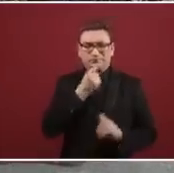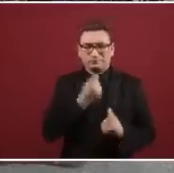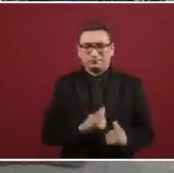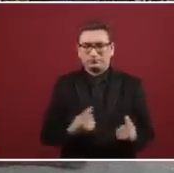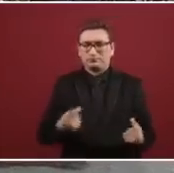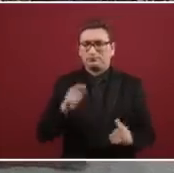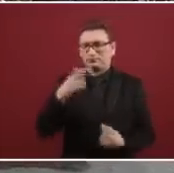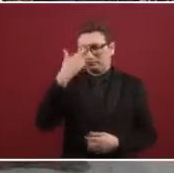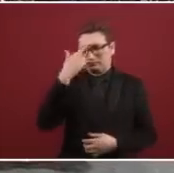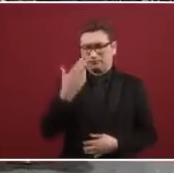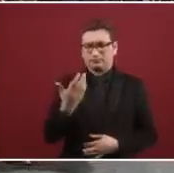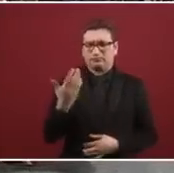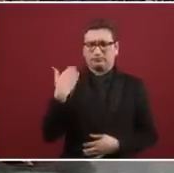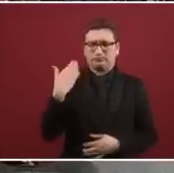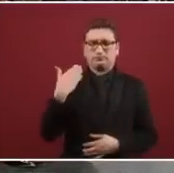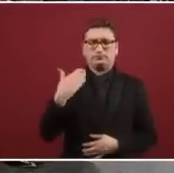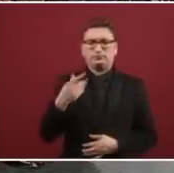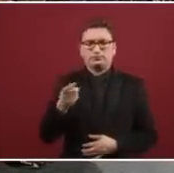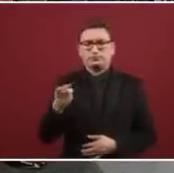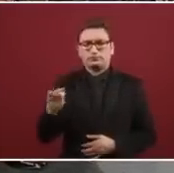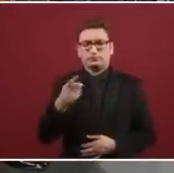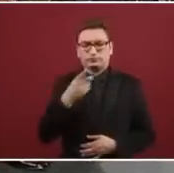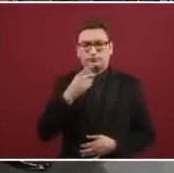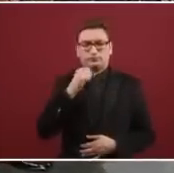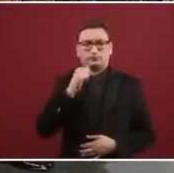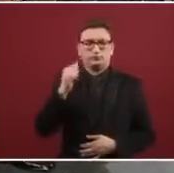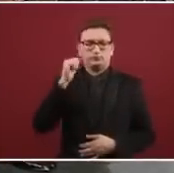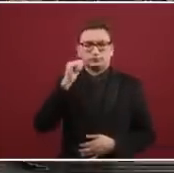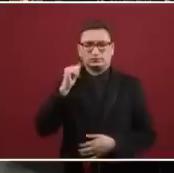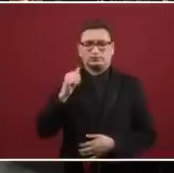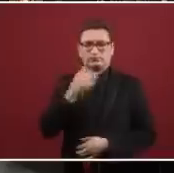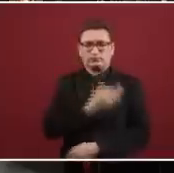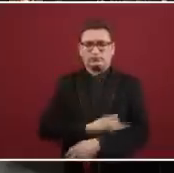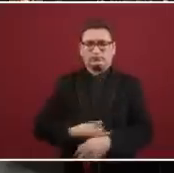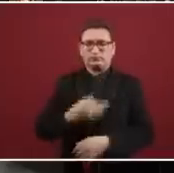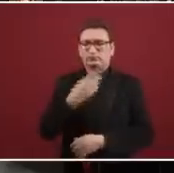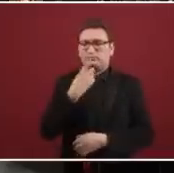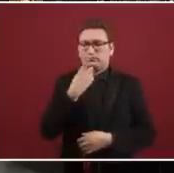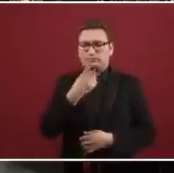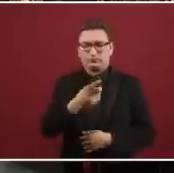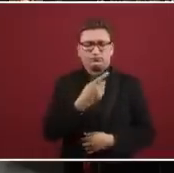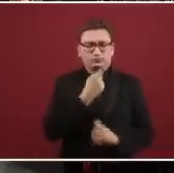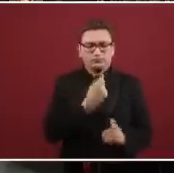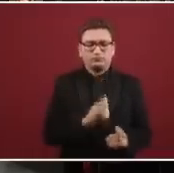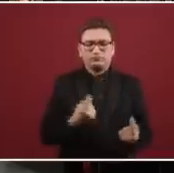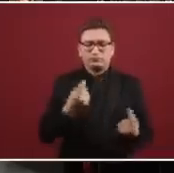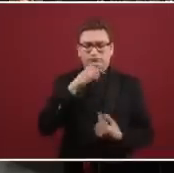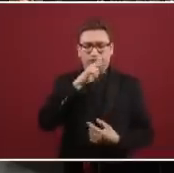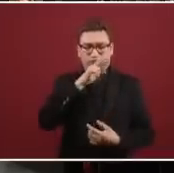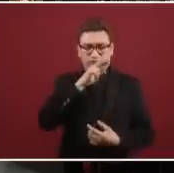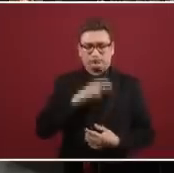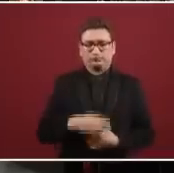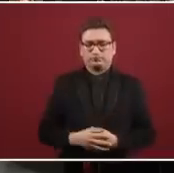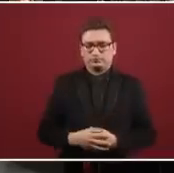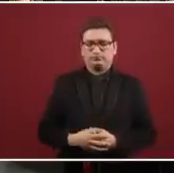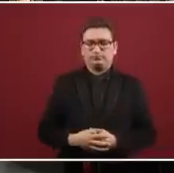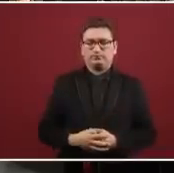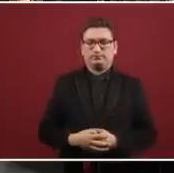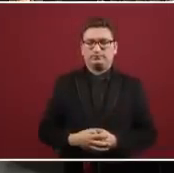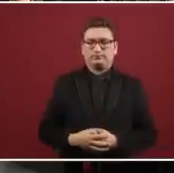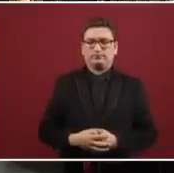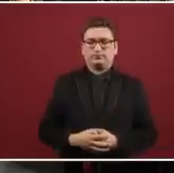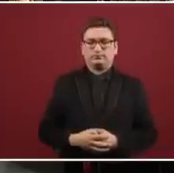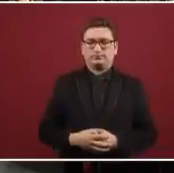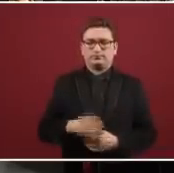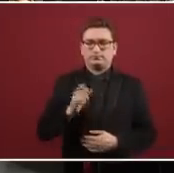se refirió tempranamente en su discurso de ayer por la tarde. La preocupación por los niños. En el caso de